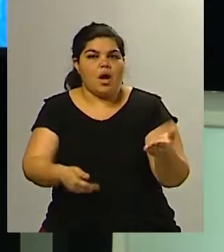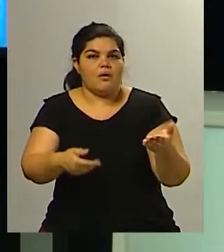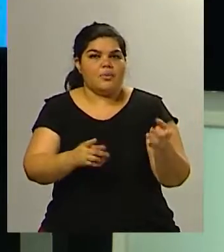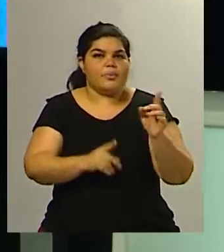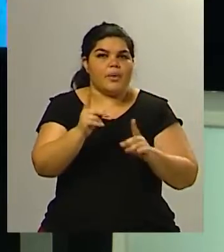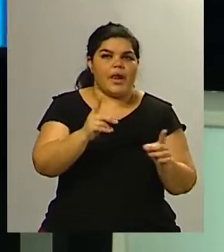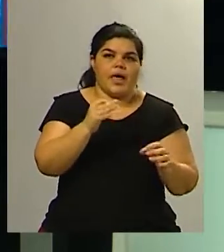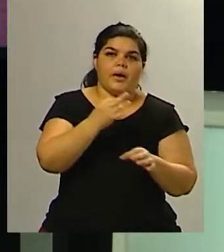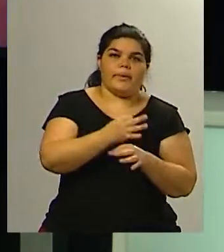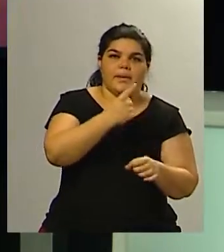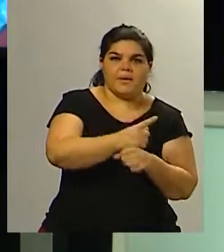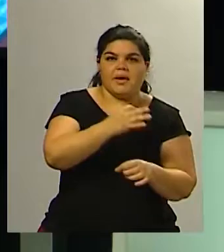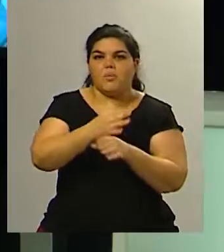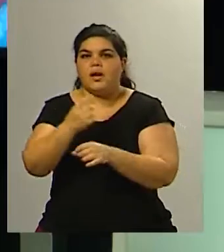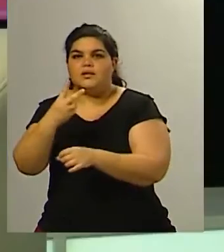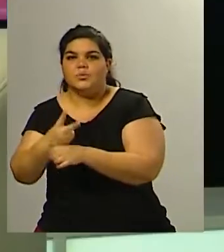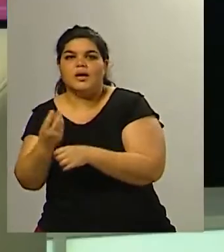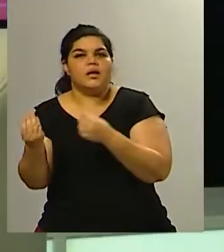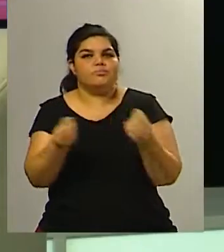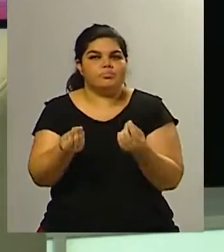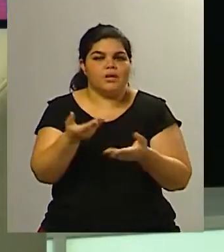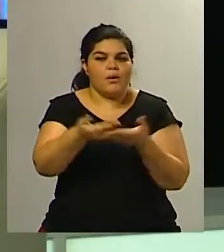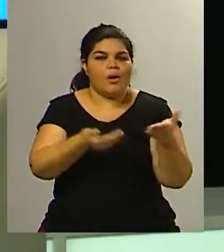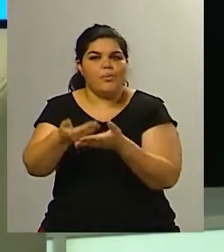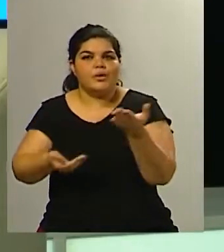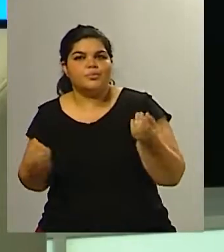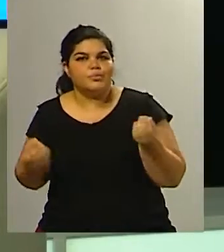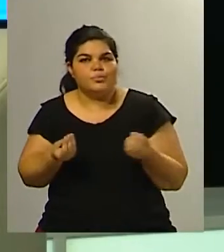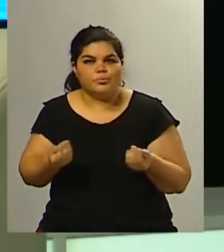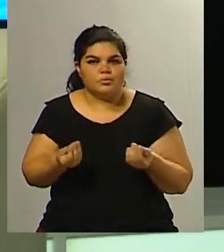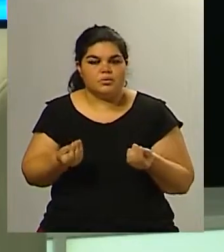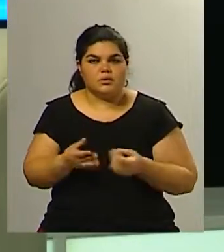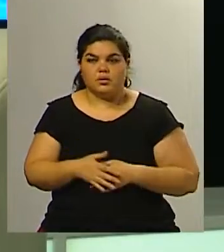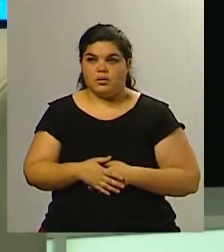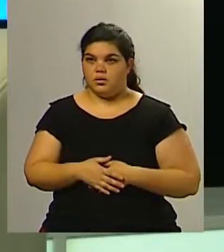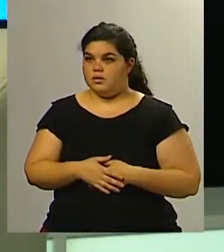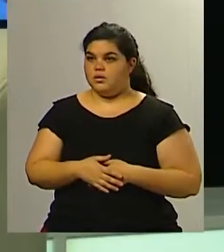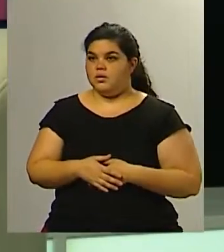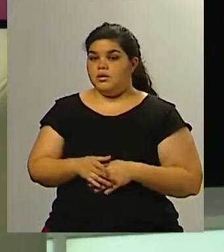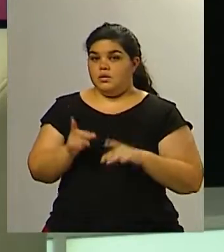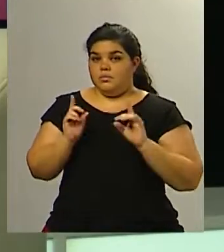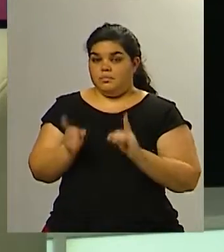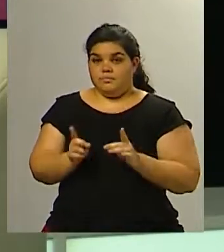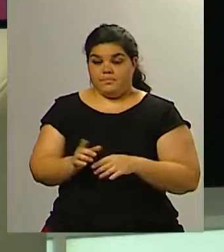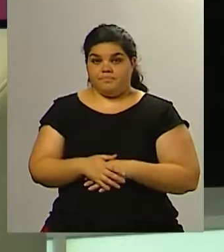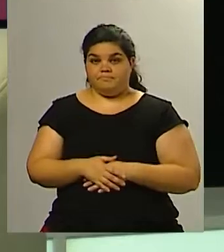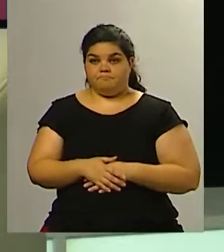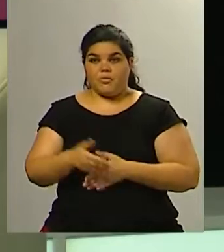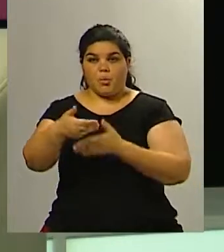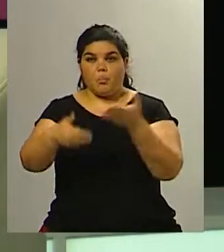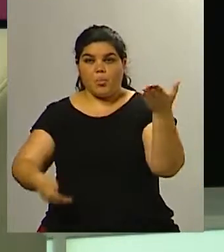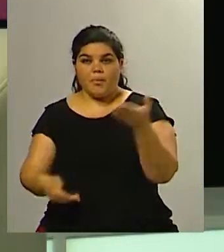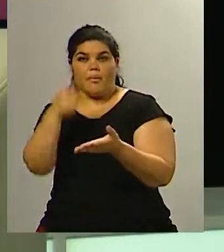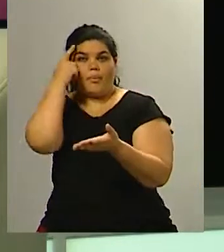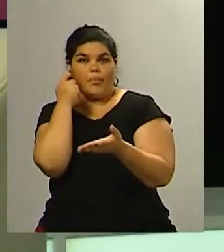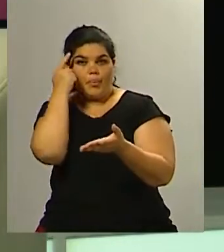y en el caso particular de la secundaria? Porque si bien es lo mismo, hay una diferencia, ¿no? Sí, a ver, exactamente, la prueba Aprender tiene